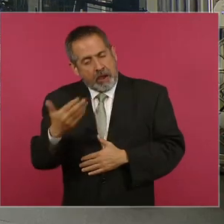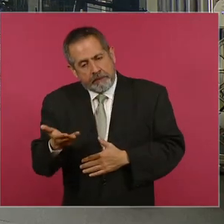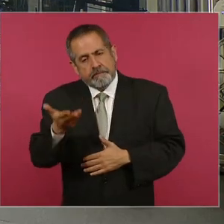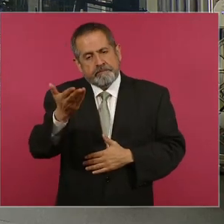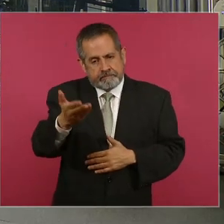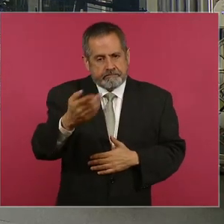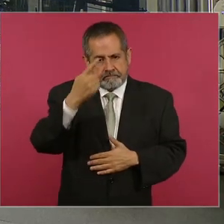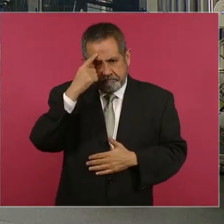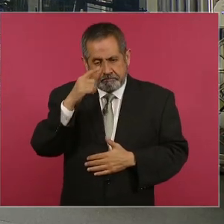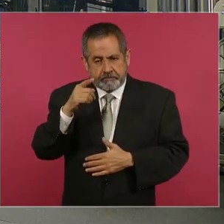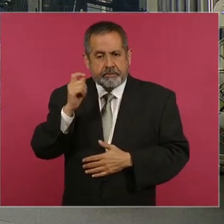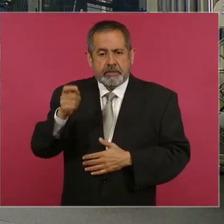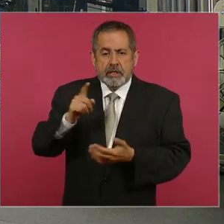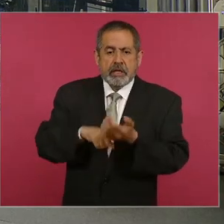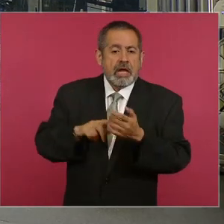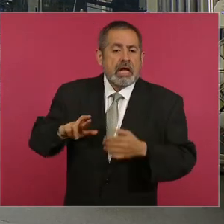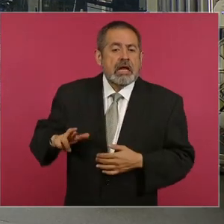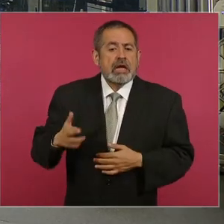un caso